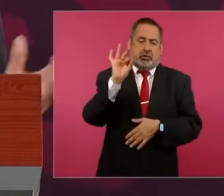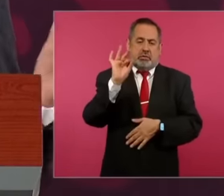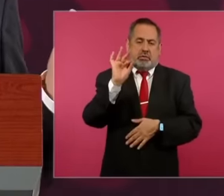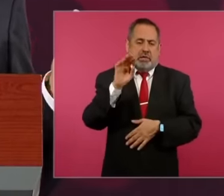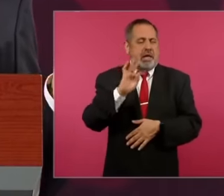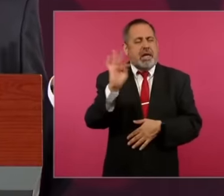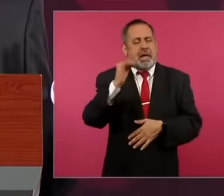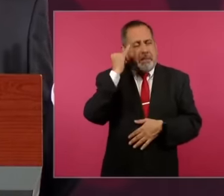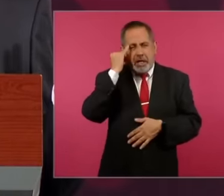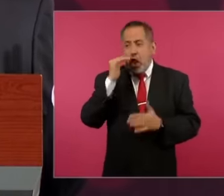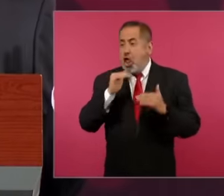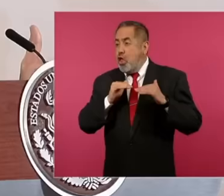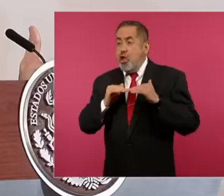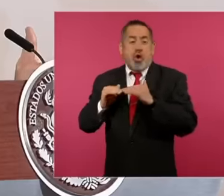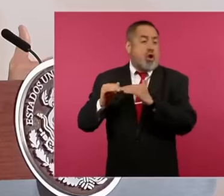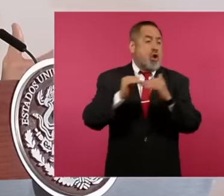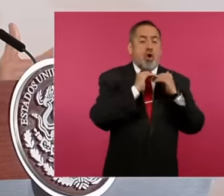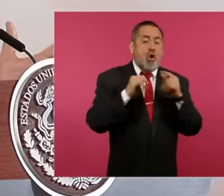todos pensáramos igual.